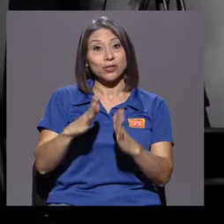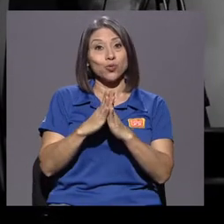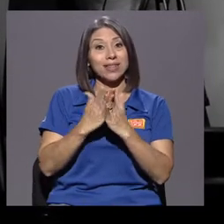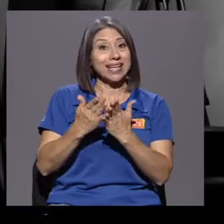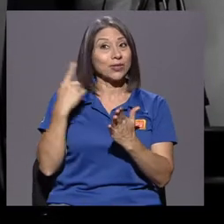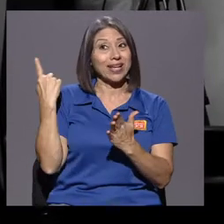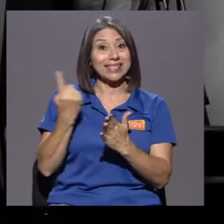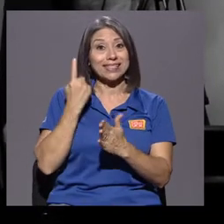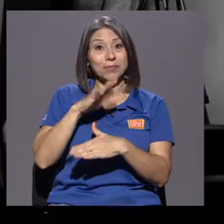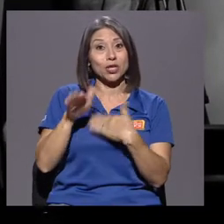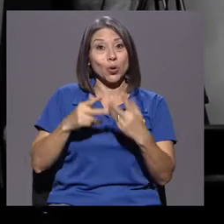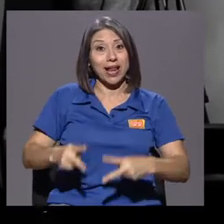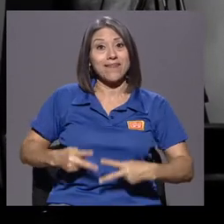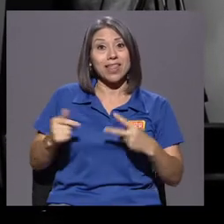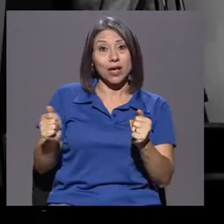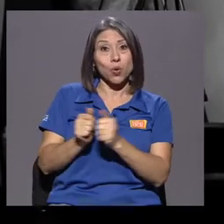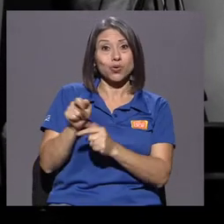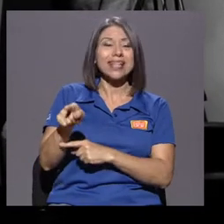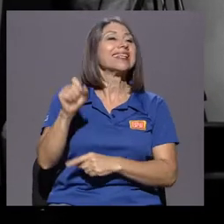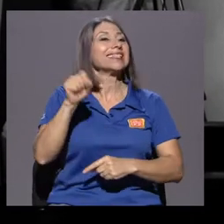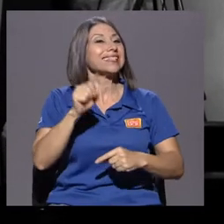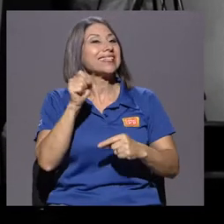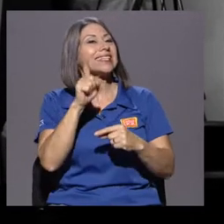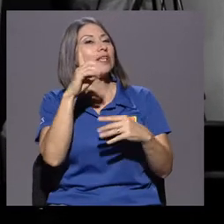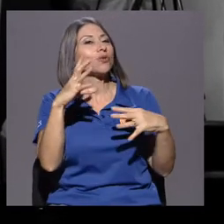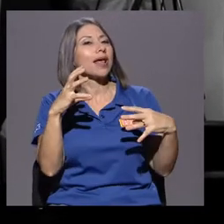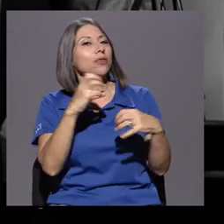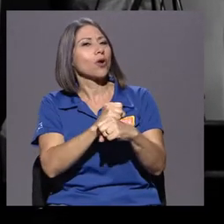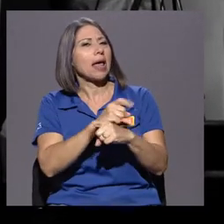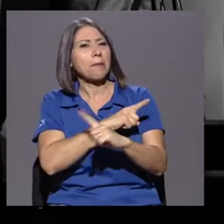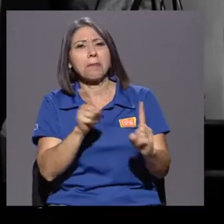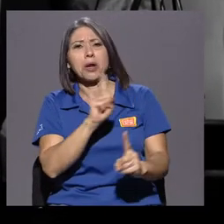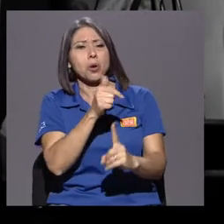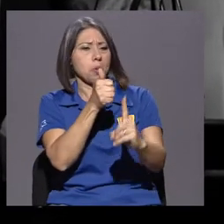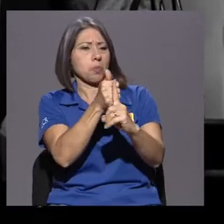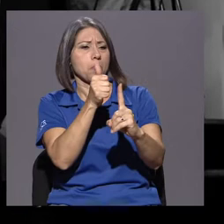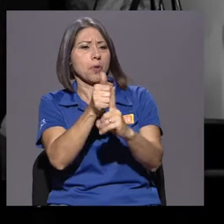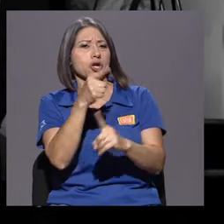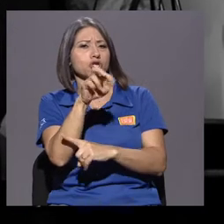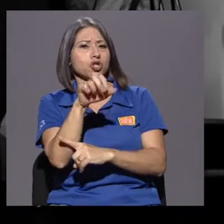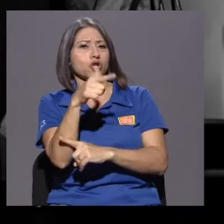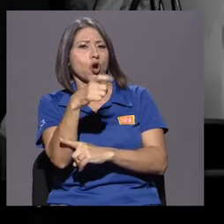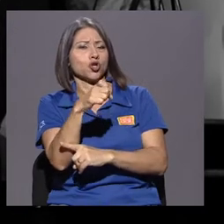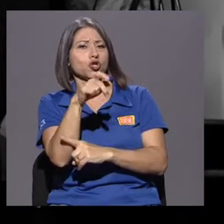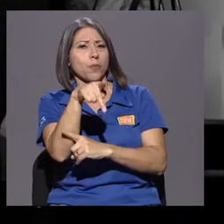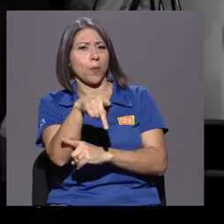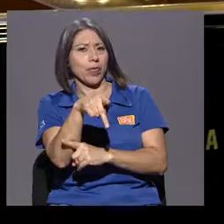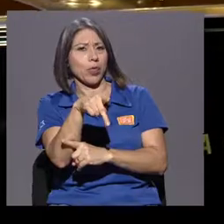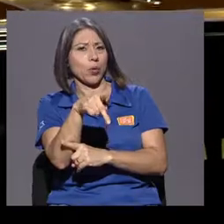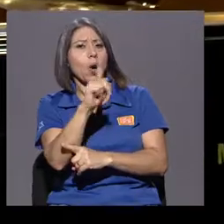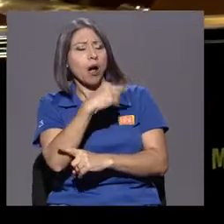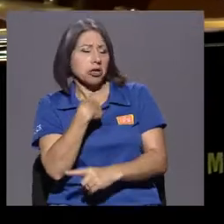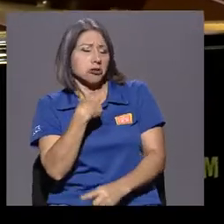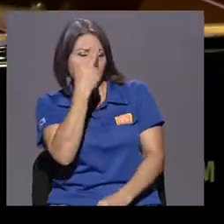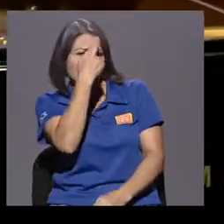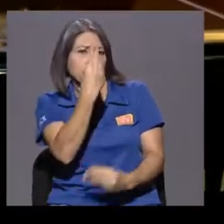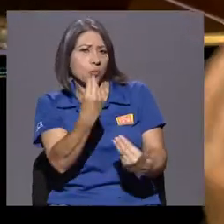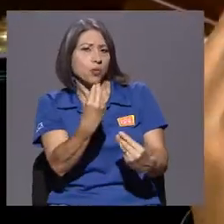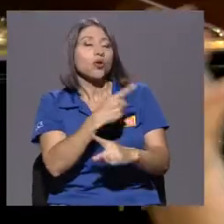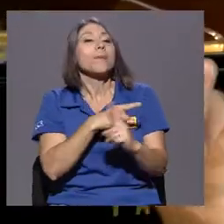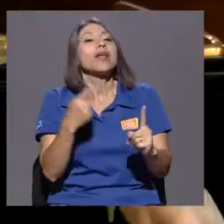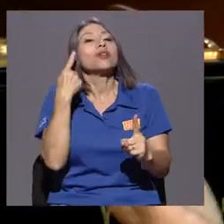esa antología pero no es por georges pompidou aunque es un hombre al que respeto mucho es por los poemas que por los poetas que antóloga